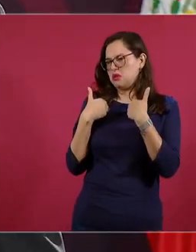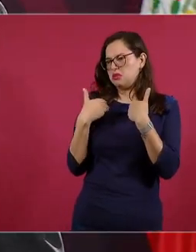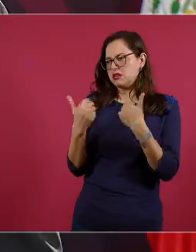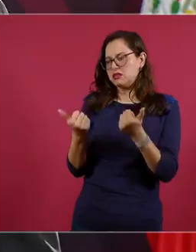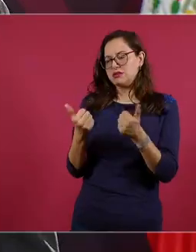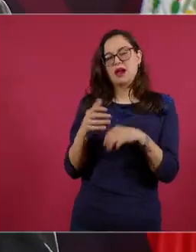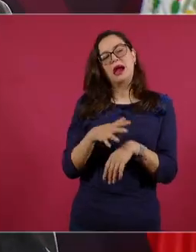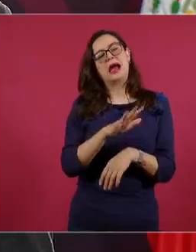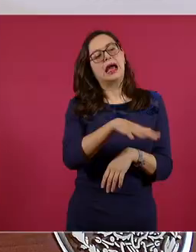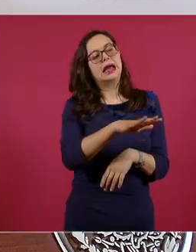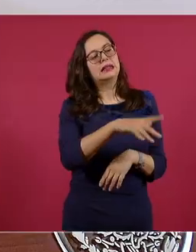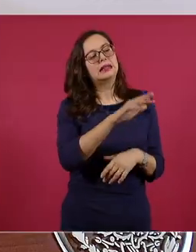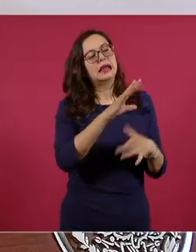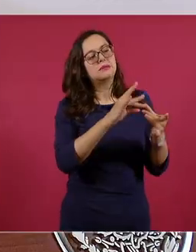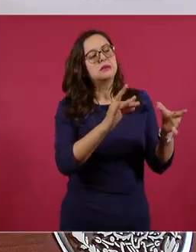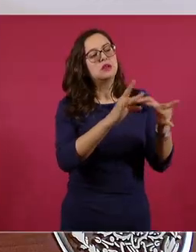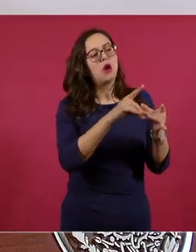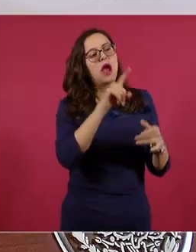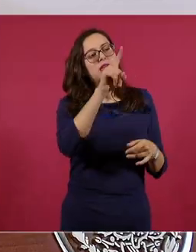pocos, ¿no?